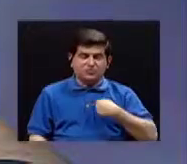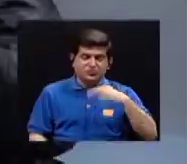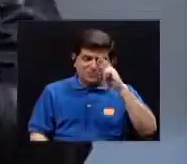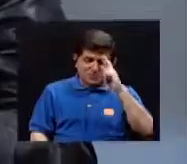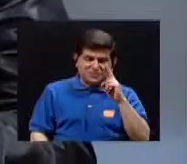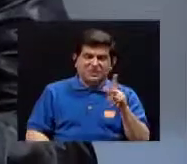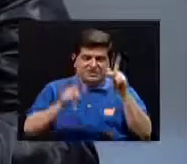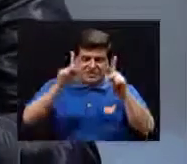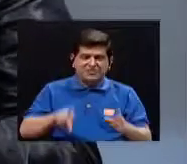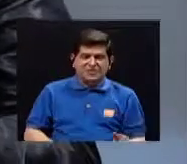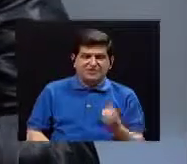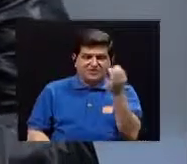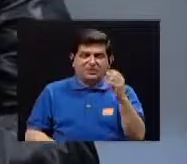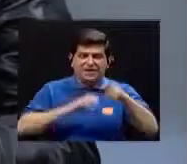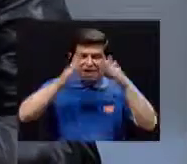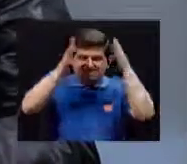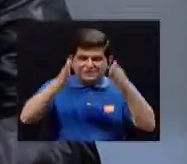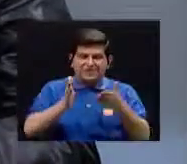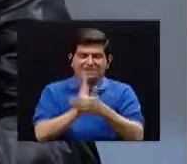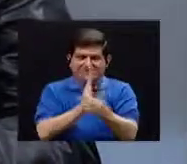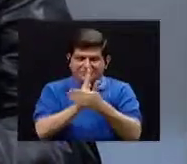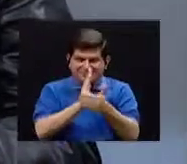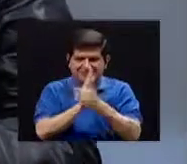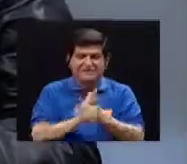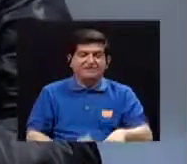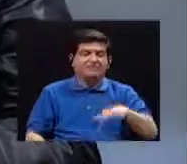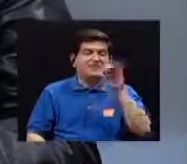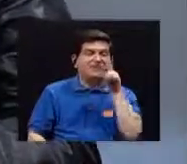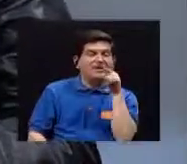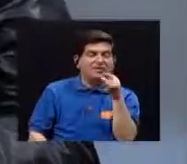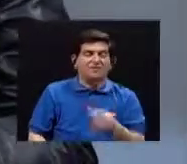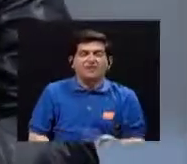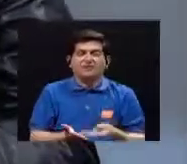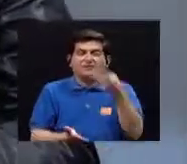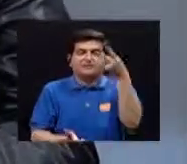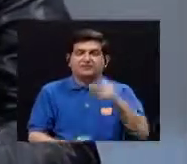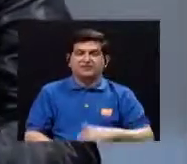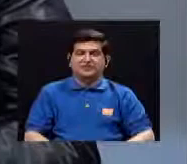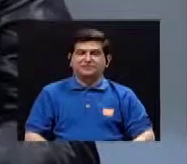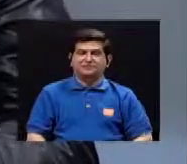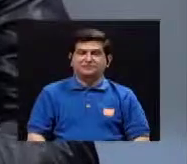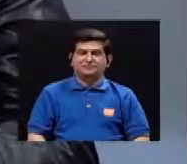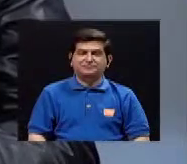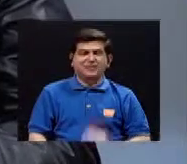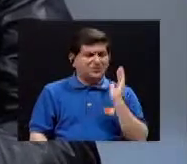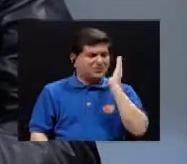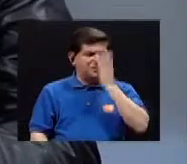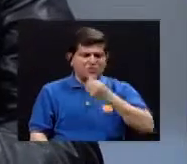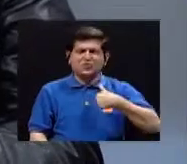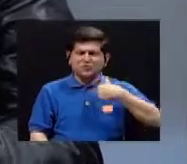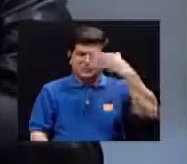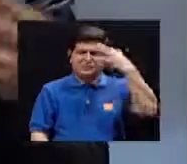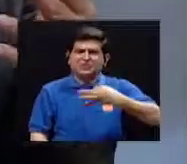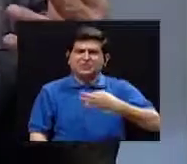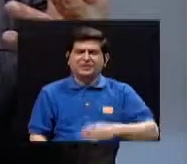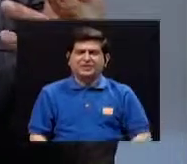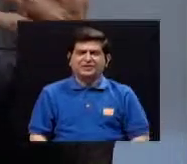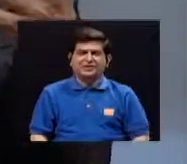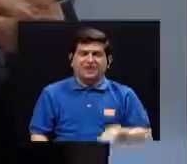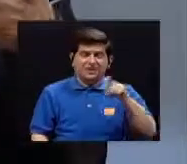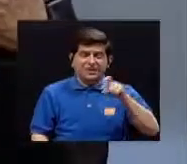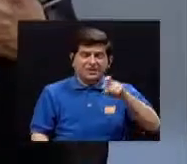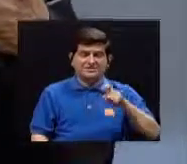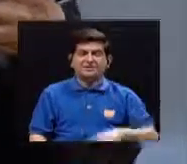reconoce que mucho ha hecho tan joven cineasta talentoso encuentres ese valor aparece muy lindo y yo creo que